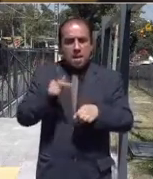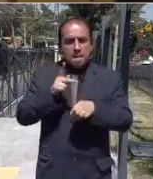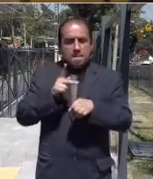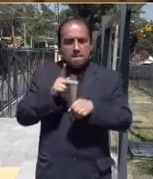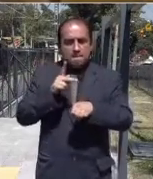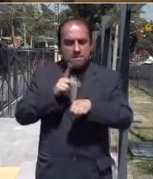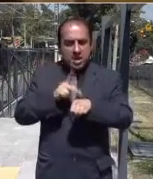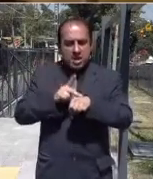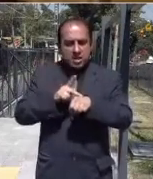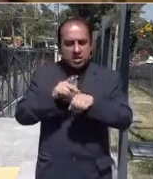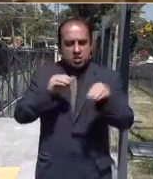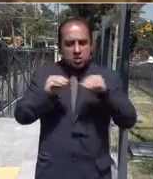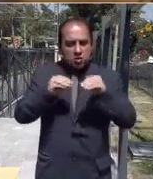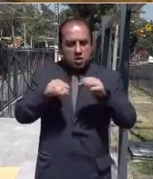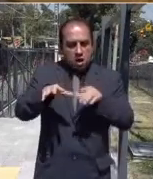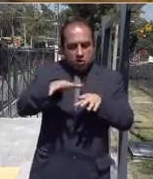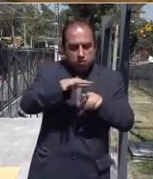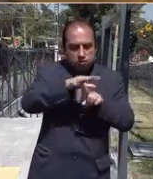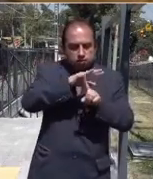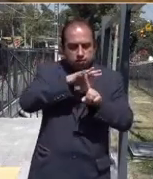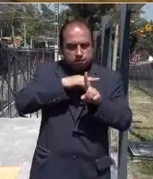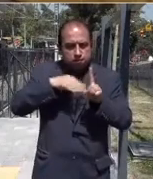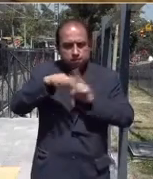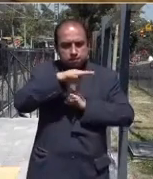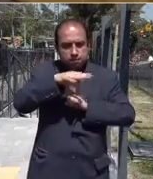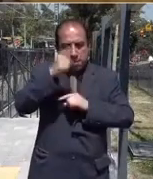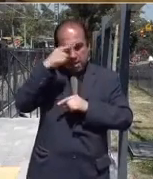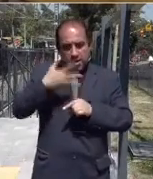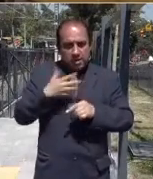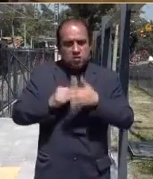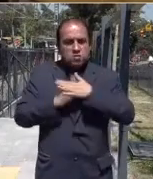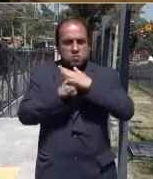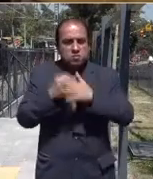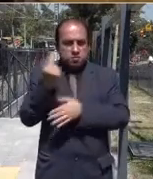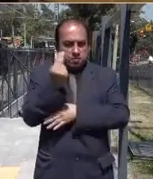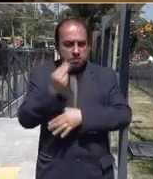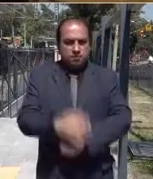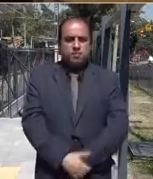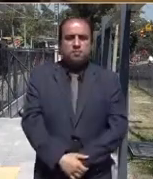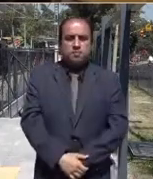del durmiente para darle todo el soporte necesario. Sí.